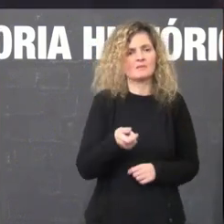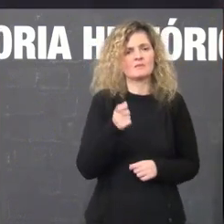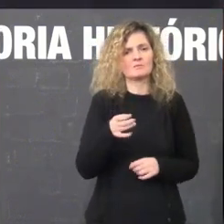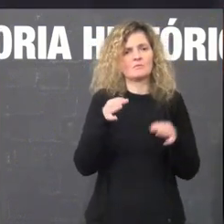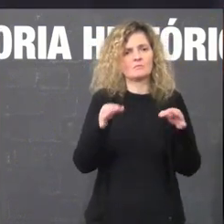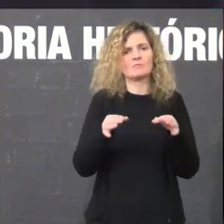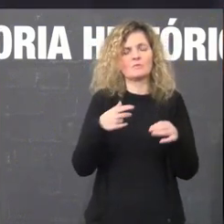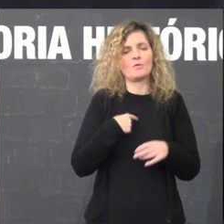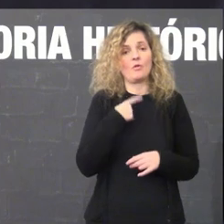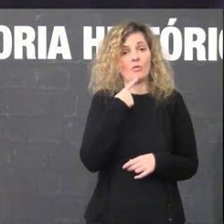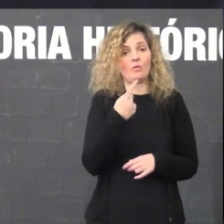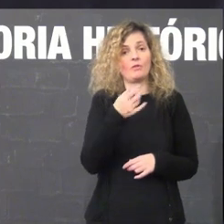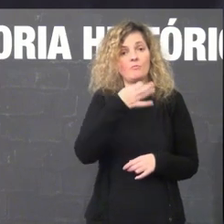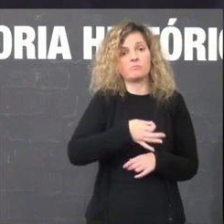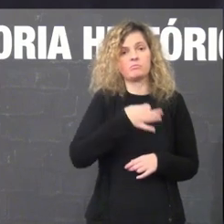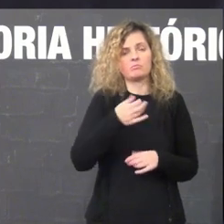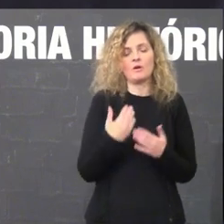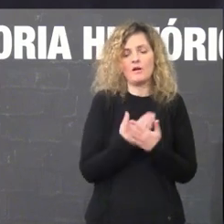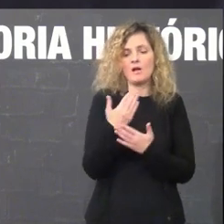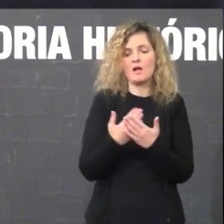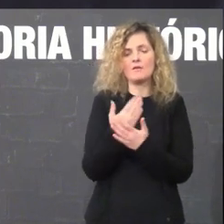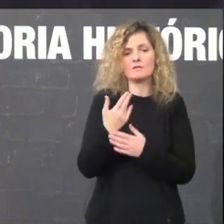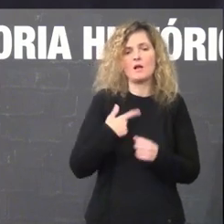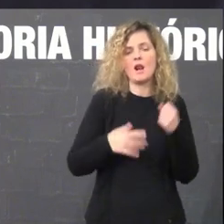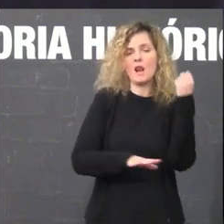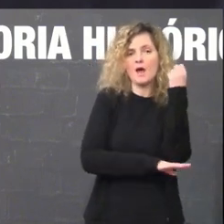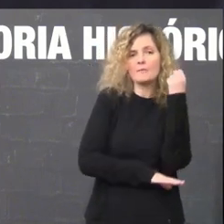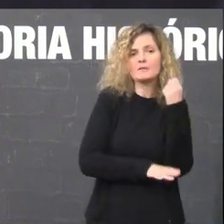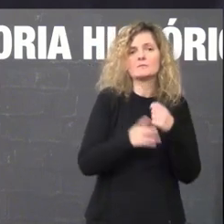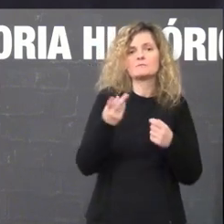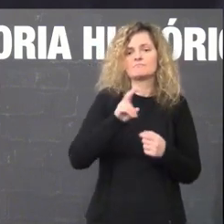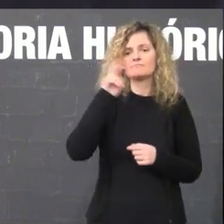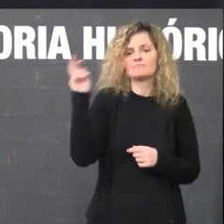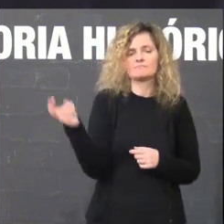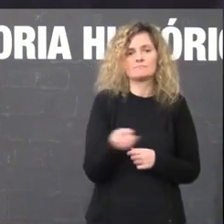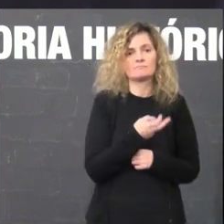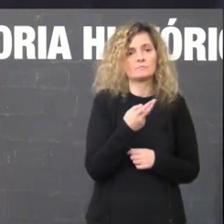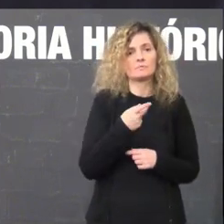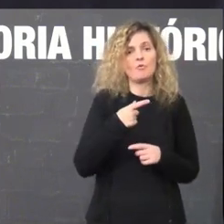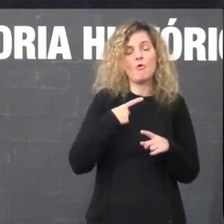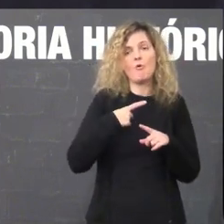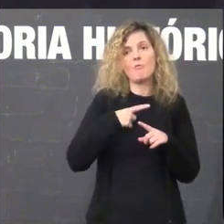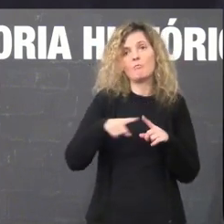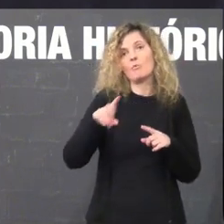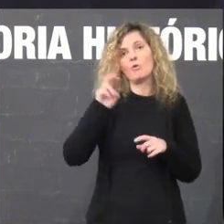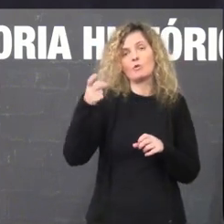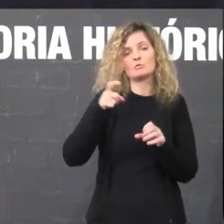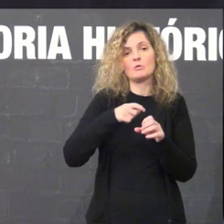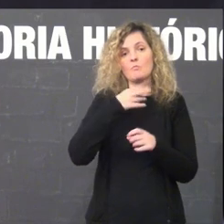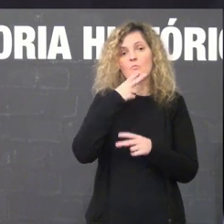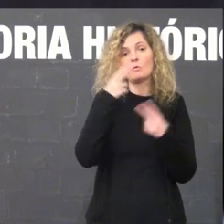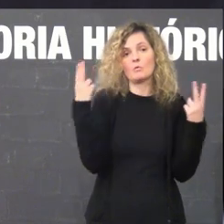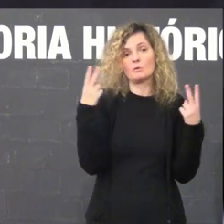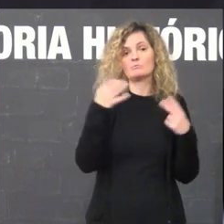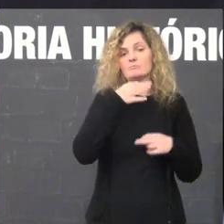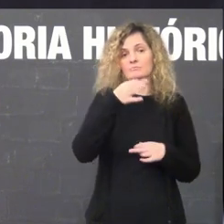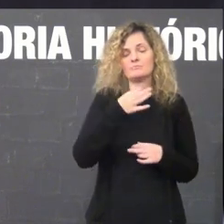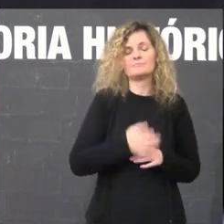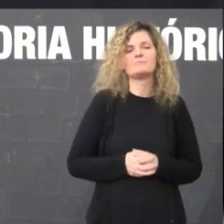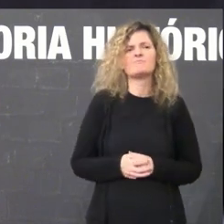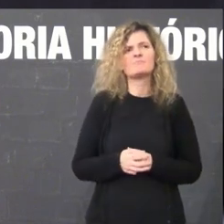suelo decir cada día en la base y lo que he podido decir también en otras intervenciones públicas